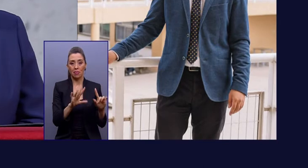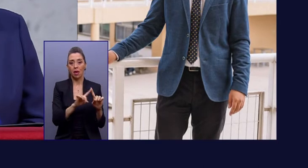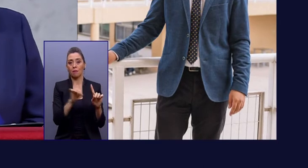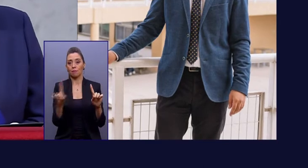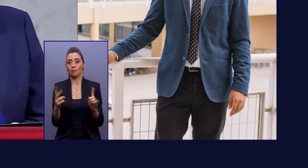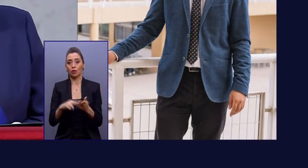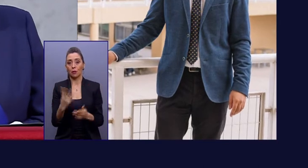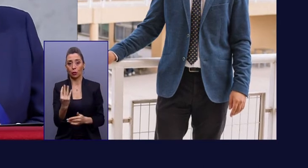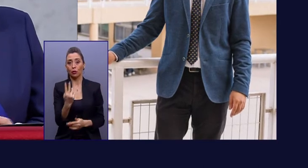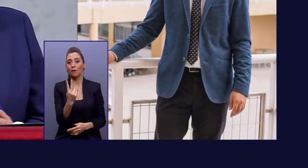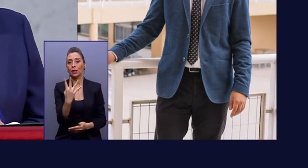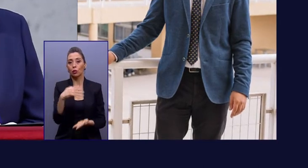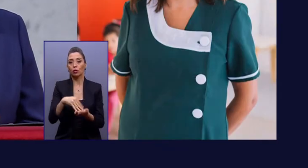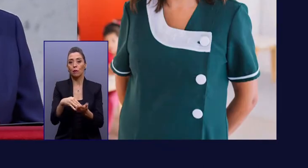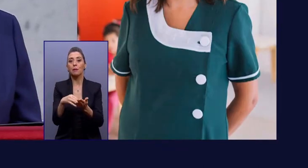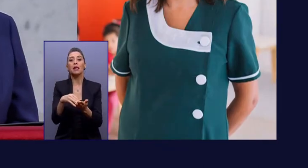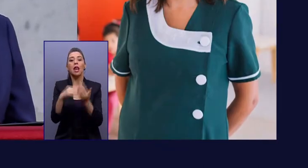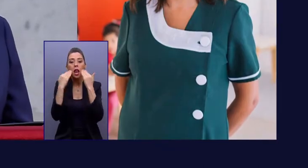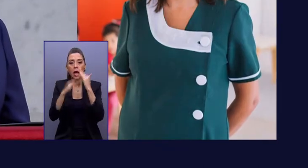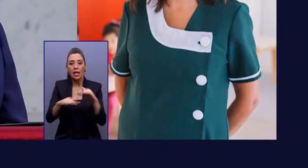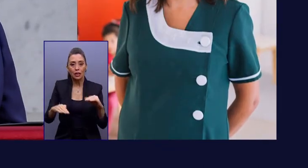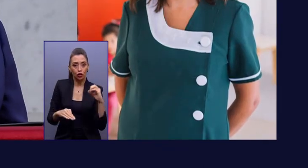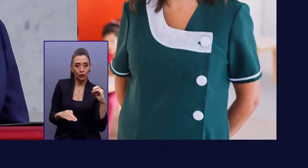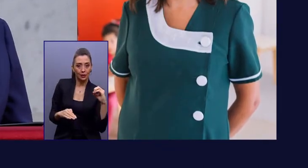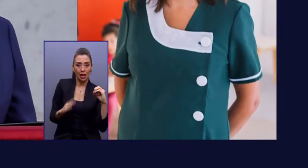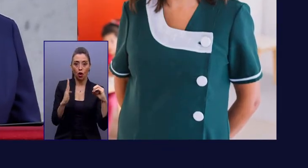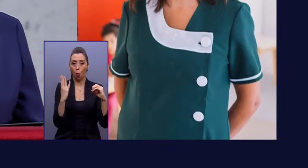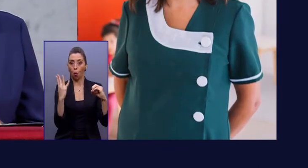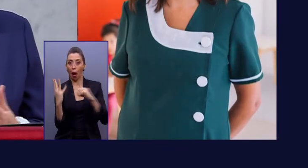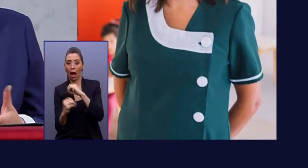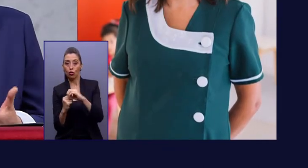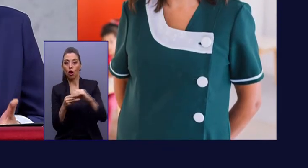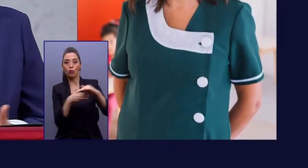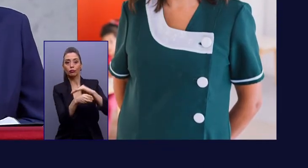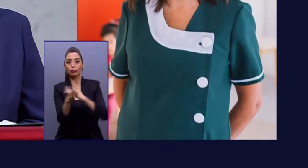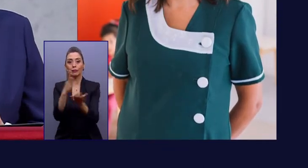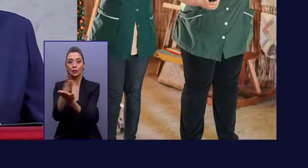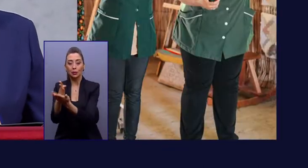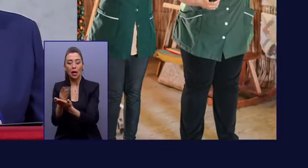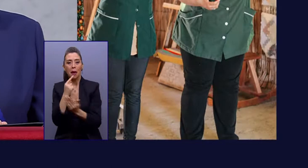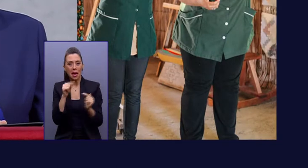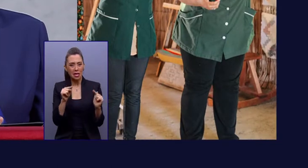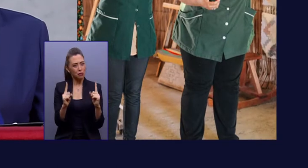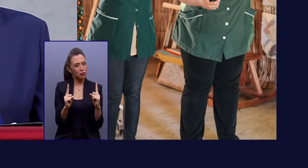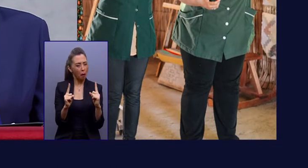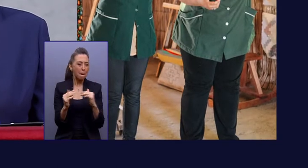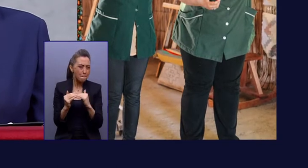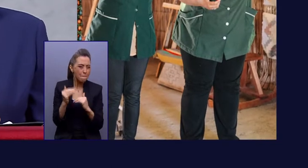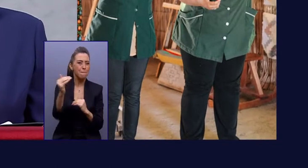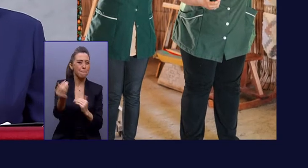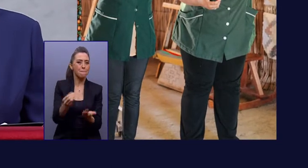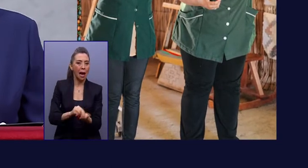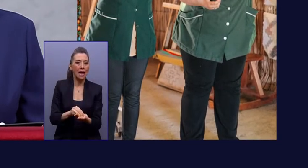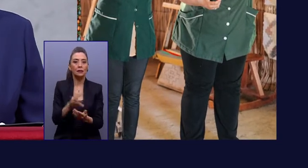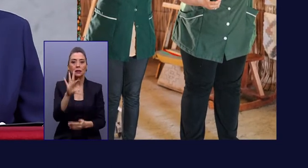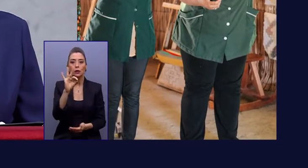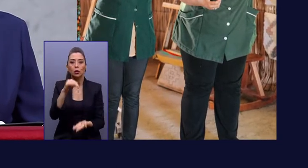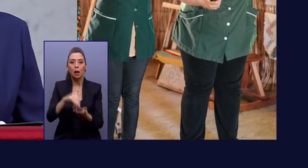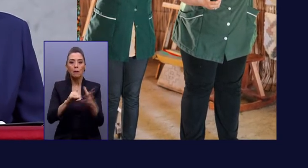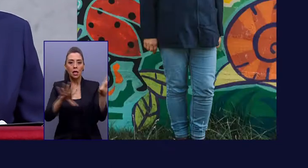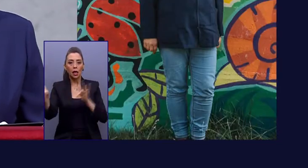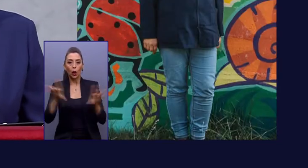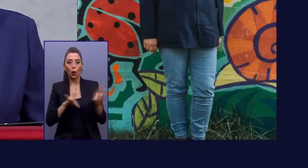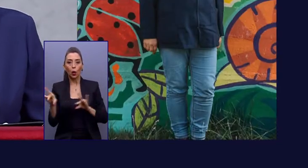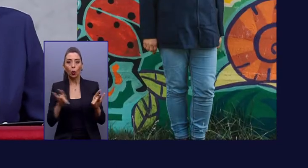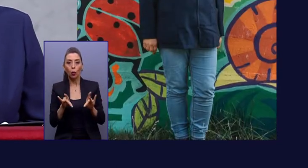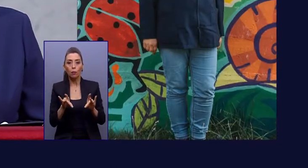cerca de 24.000 los cupos para niñas y niños de 0 a 4 años, nosotros quisimos ir mucho más lejos y hemos aumentado en 50.000 cupos y